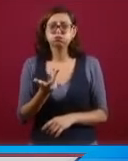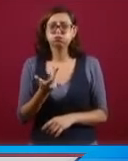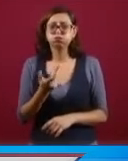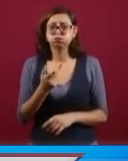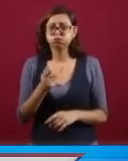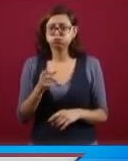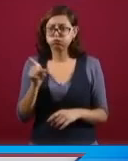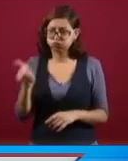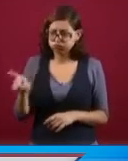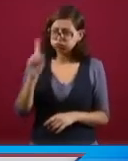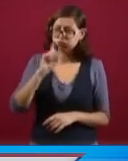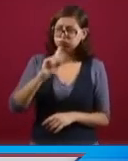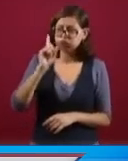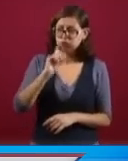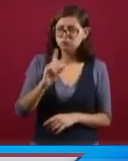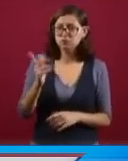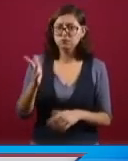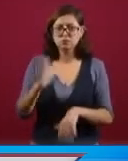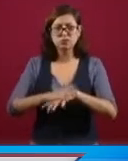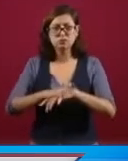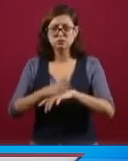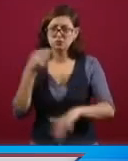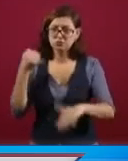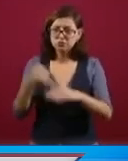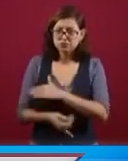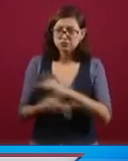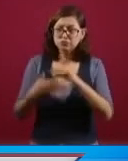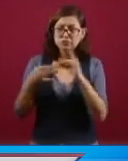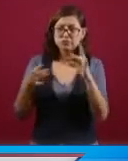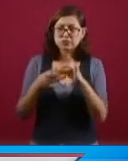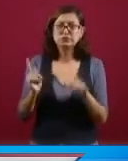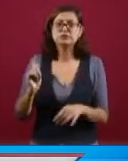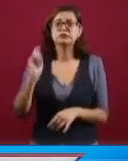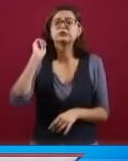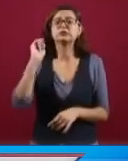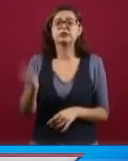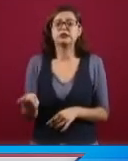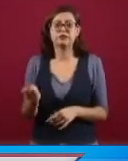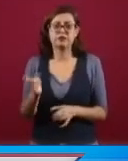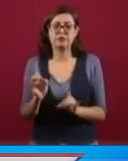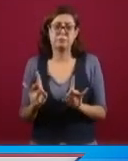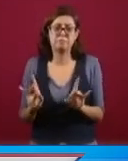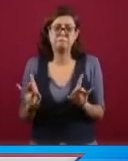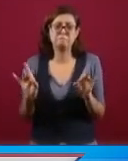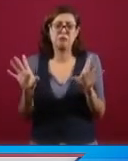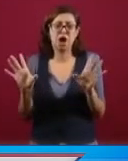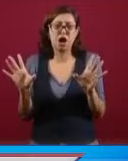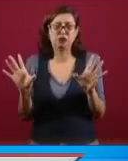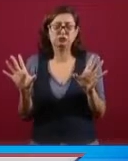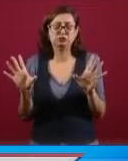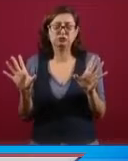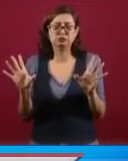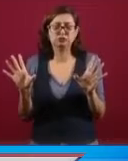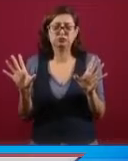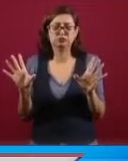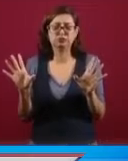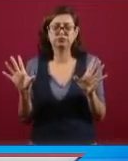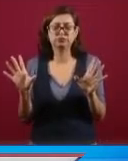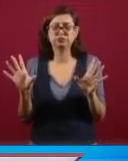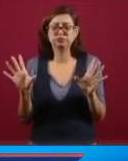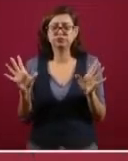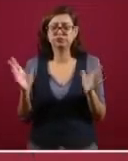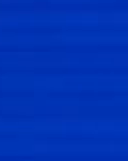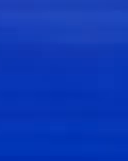denuncias, tendrá que responder por las posibles responsabilidades que puedan imputarle. Espera que finalicen las investigaciones de la empresa Interjet de